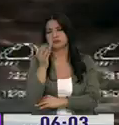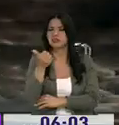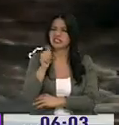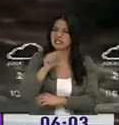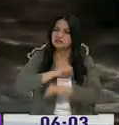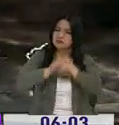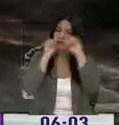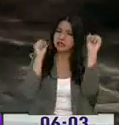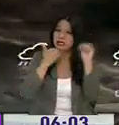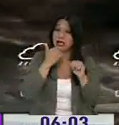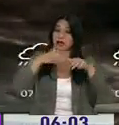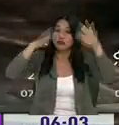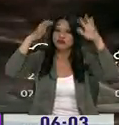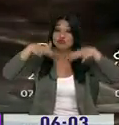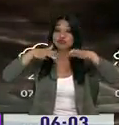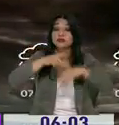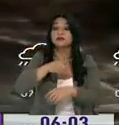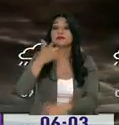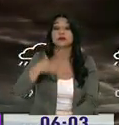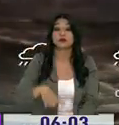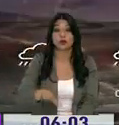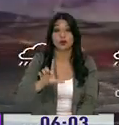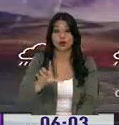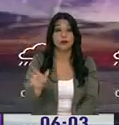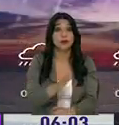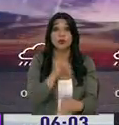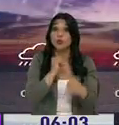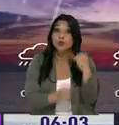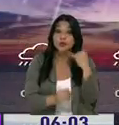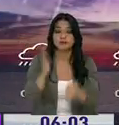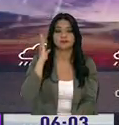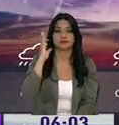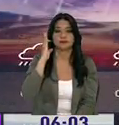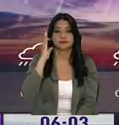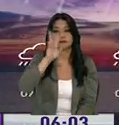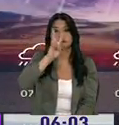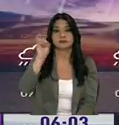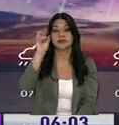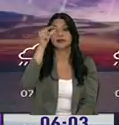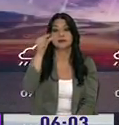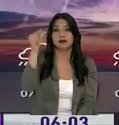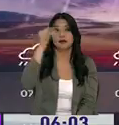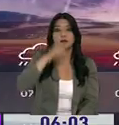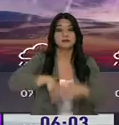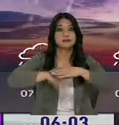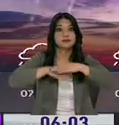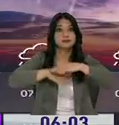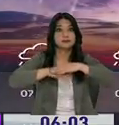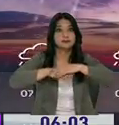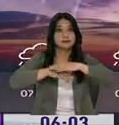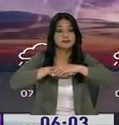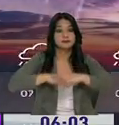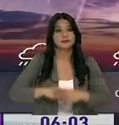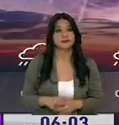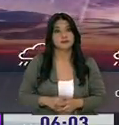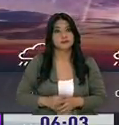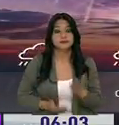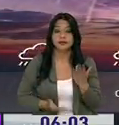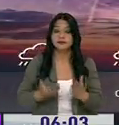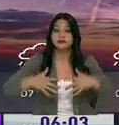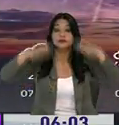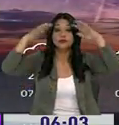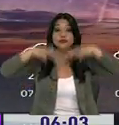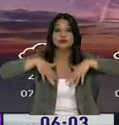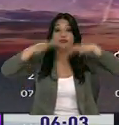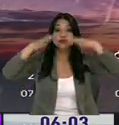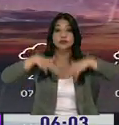algo de llovizna tendremos en Loja. Y finalmente en Tulcán, 20 grados centígrados será la máxima temperatura y las posibilidades de lluvia